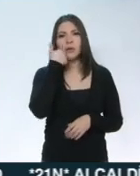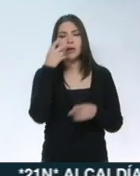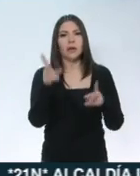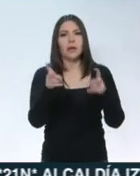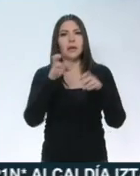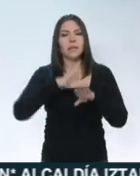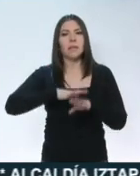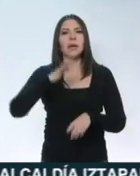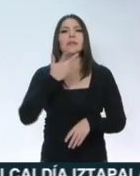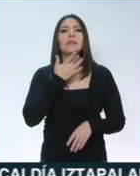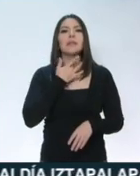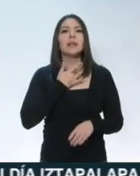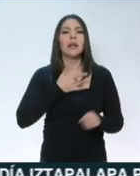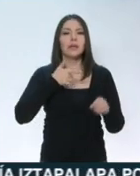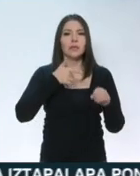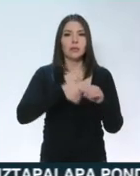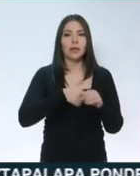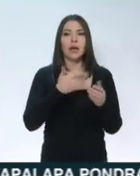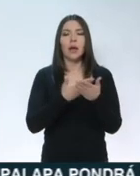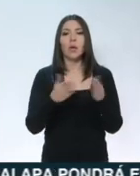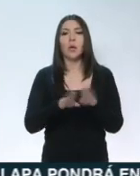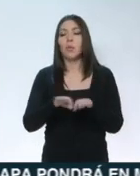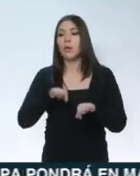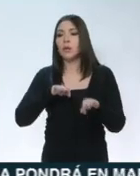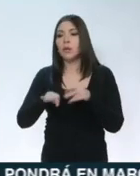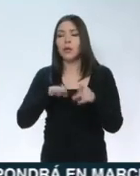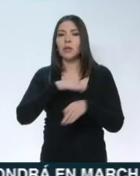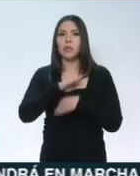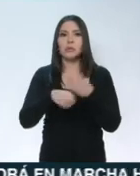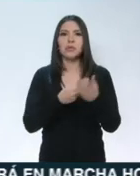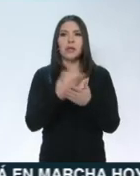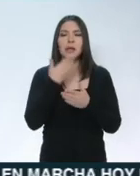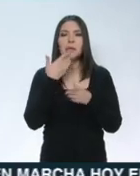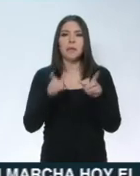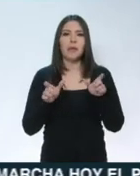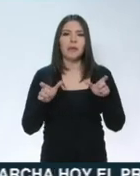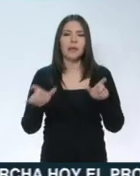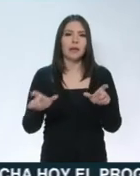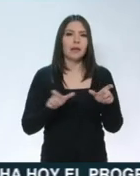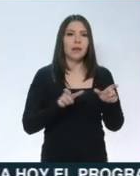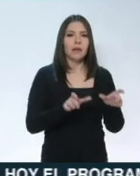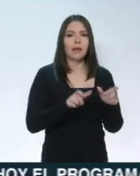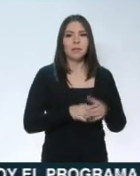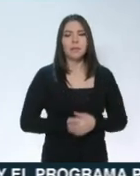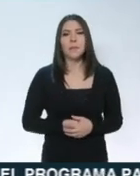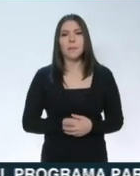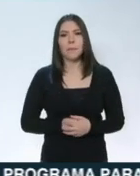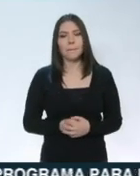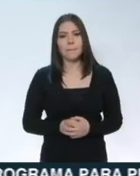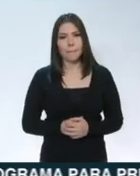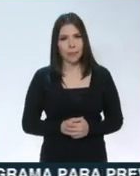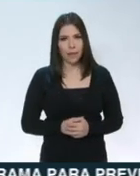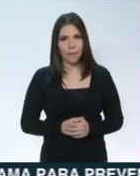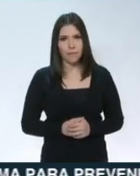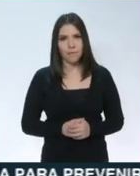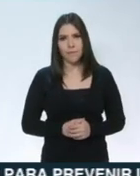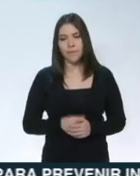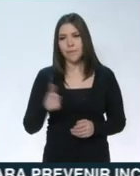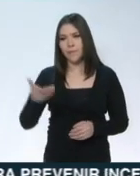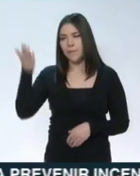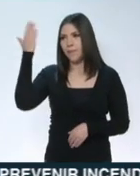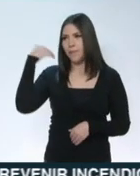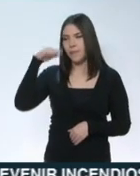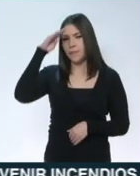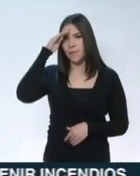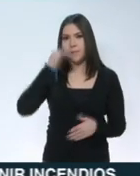lograrlo está dando resultados notorios. Entonces, cuando tomamos la decisión, les comentaba, más de 1,000